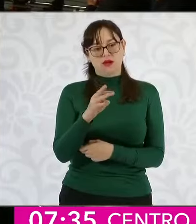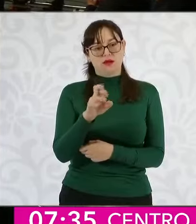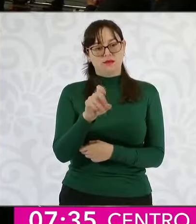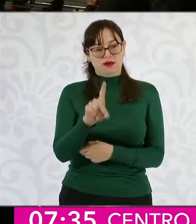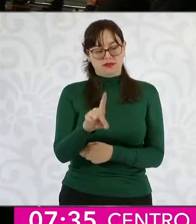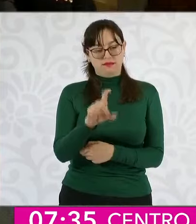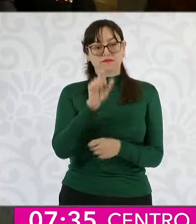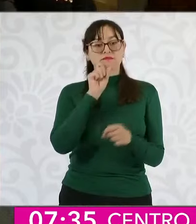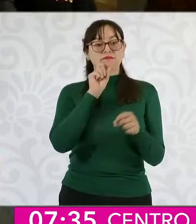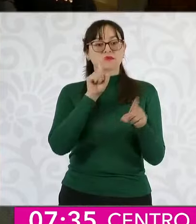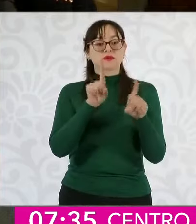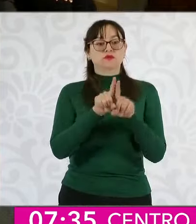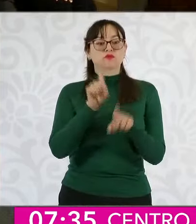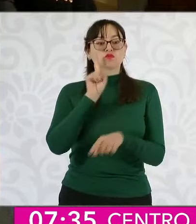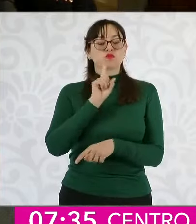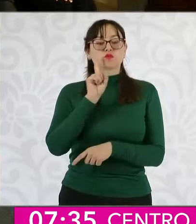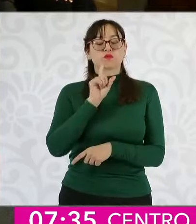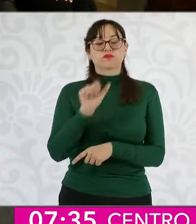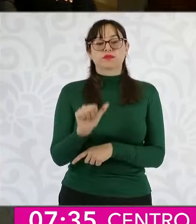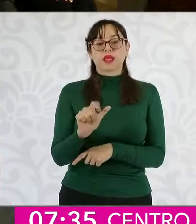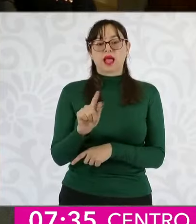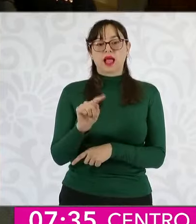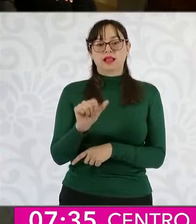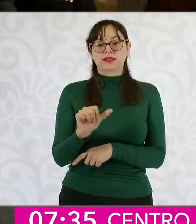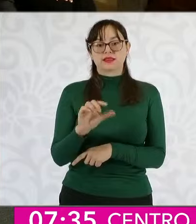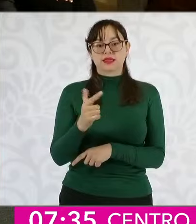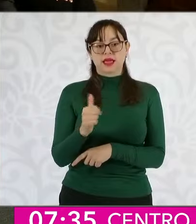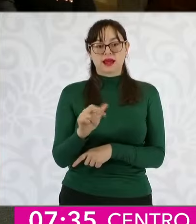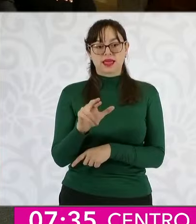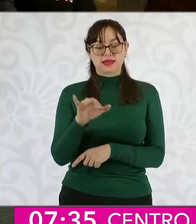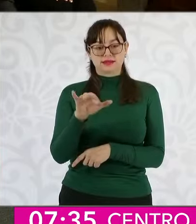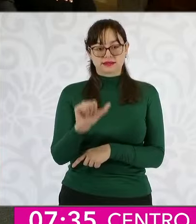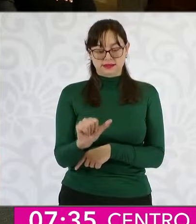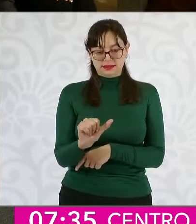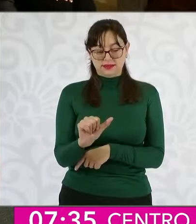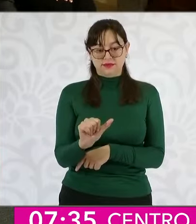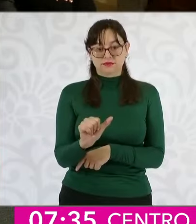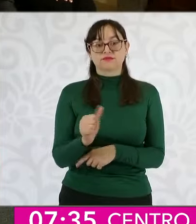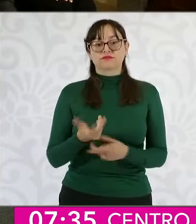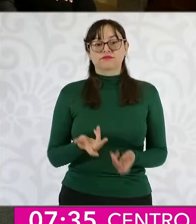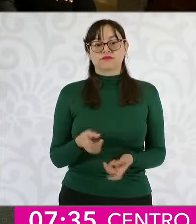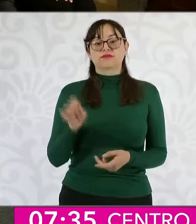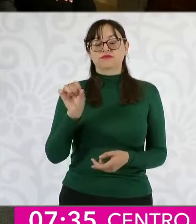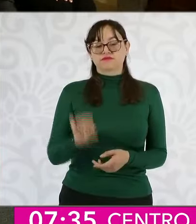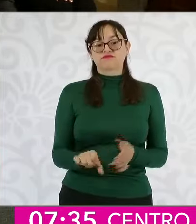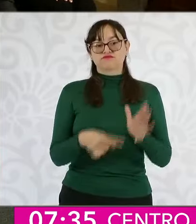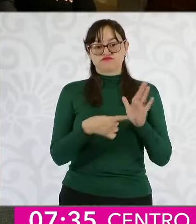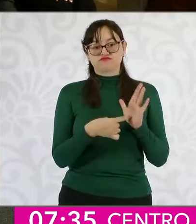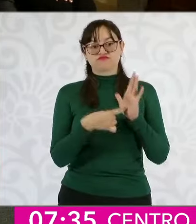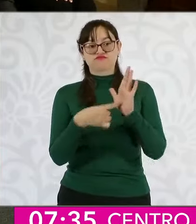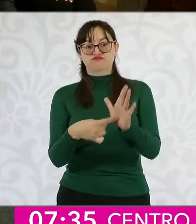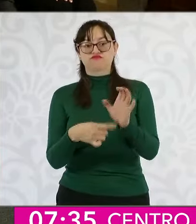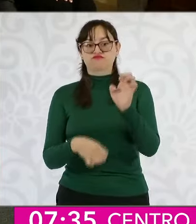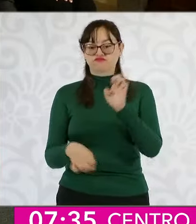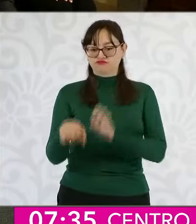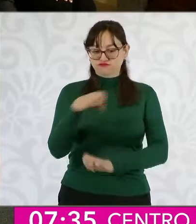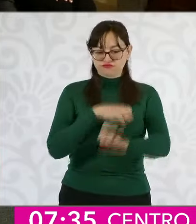a presentar el Consejo de Desarrollo Económico Regional y Relocalización de